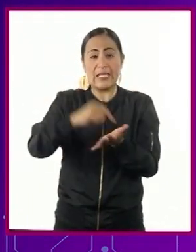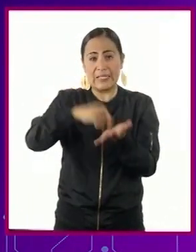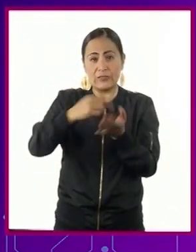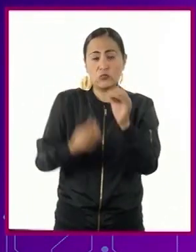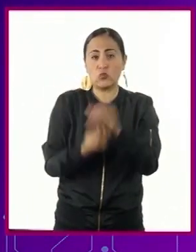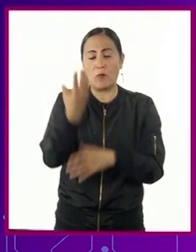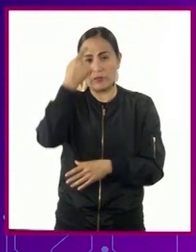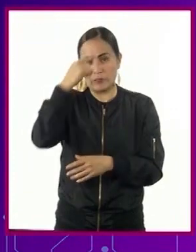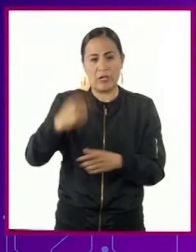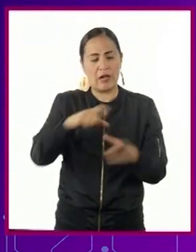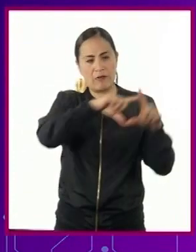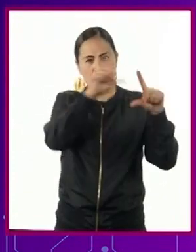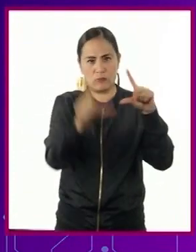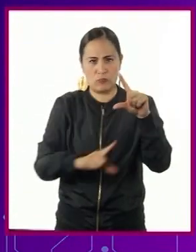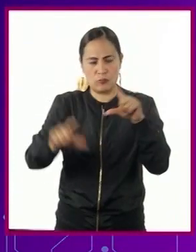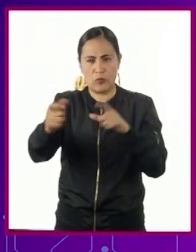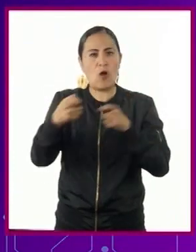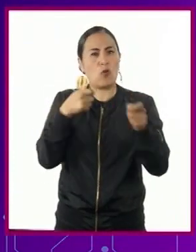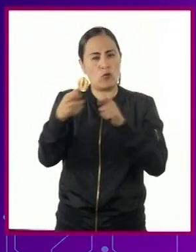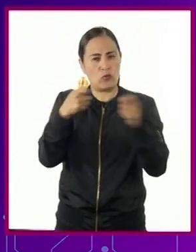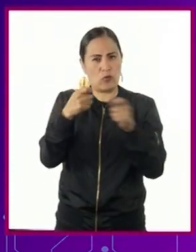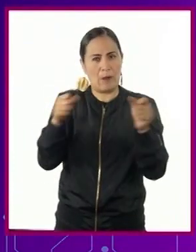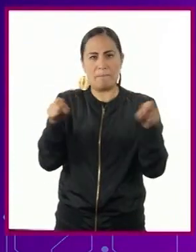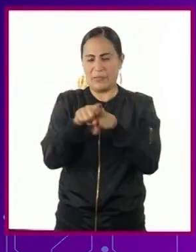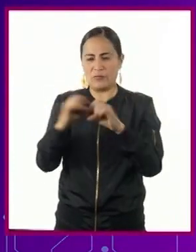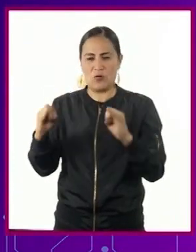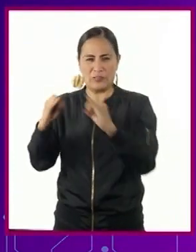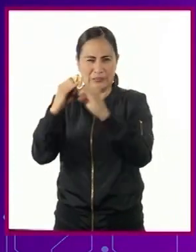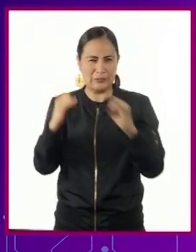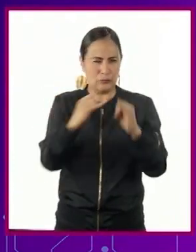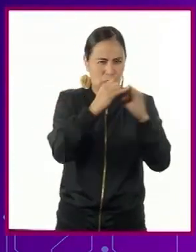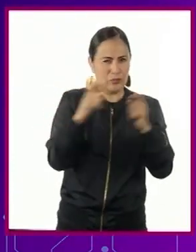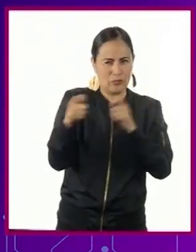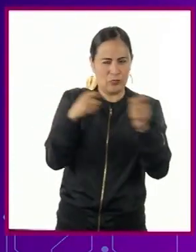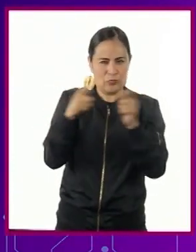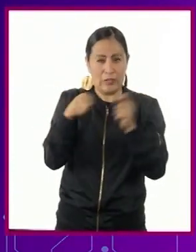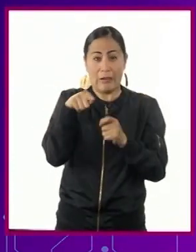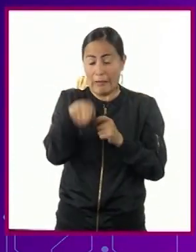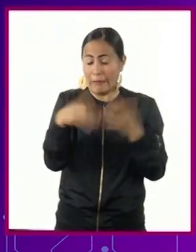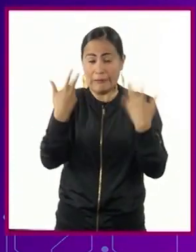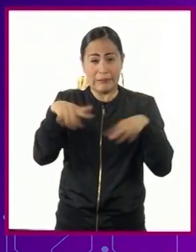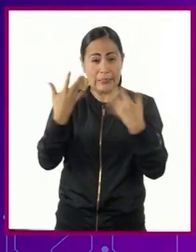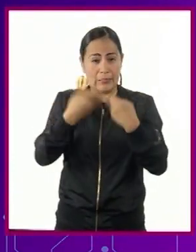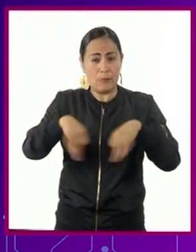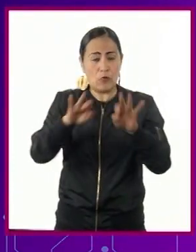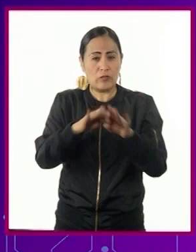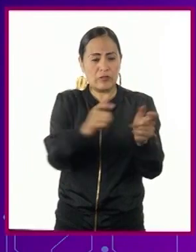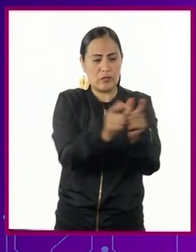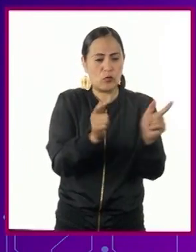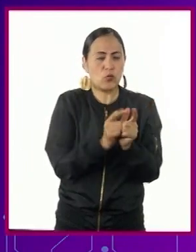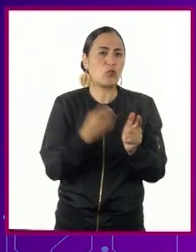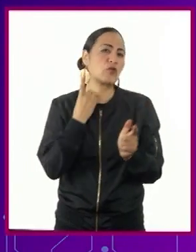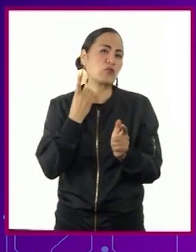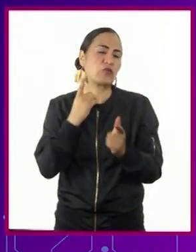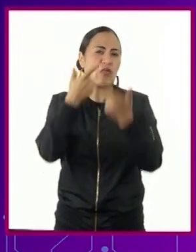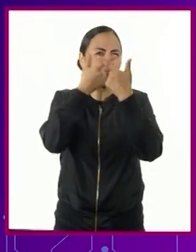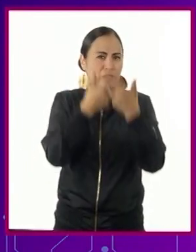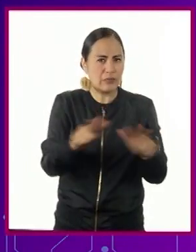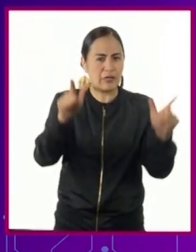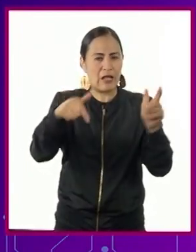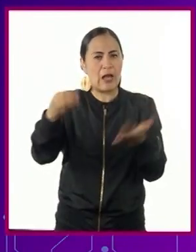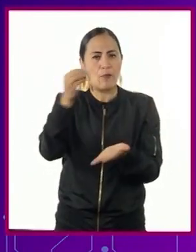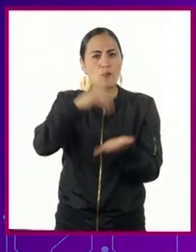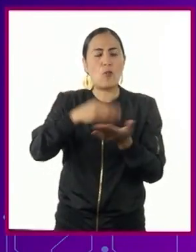sus instituciones. Conscientes del papel histórico que desempeñaban, los liberales propusieron leyes destinadas a erradicar